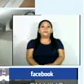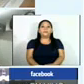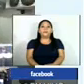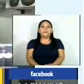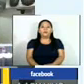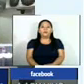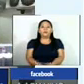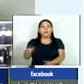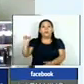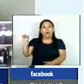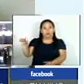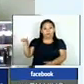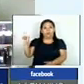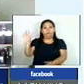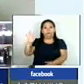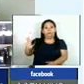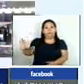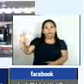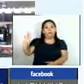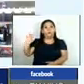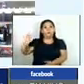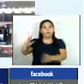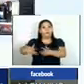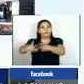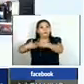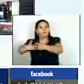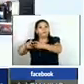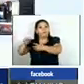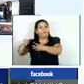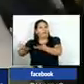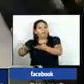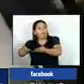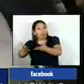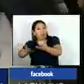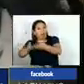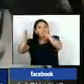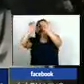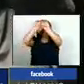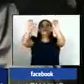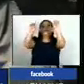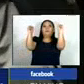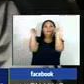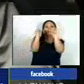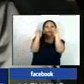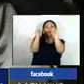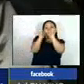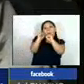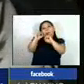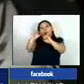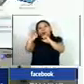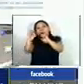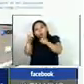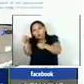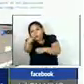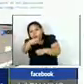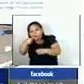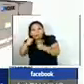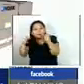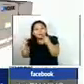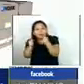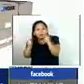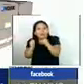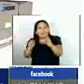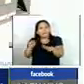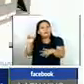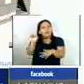Así luce el sitio web de esta empresa dedicada a la instalación de aires acondicionados y refrigeración, un espacio que